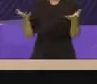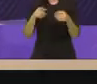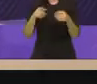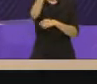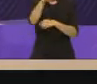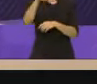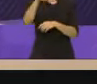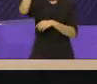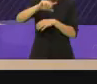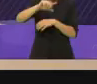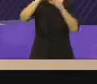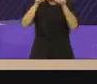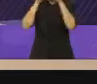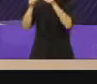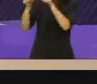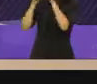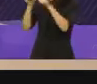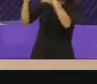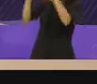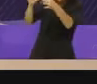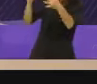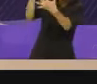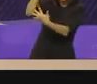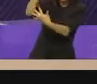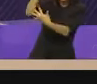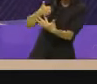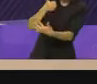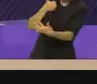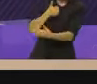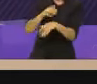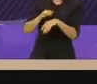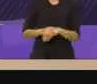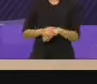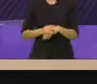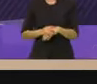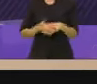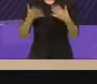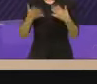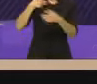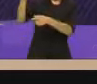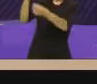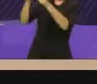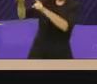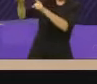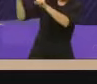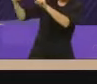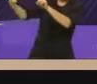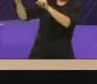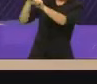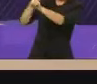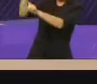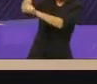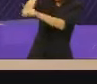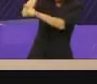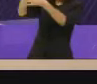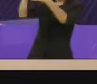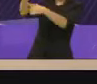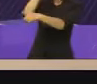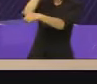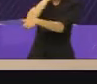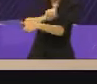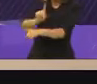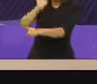dos visiones diferentes para esta ciudad la visión de los que solo atacan mienten y calumnian